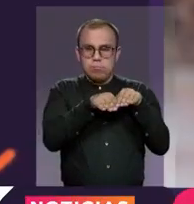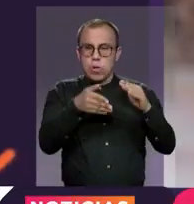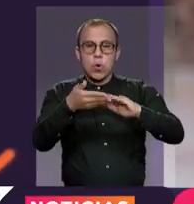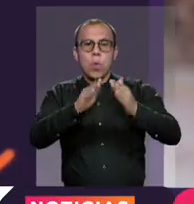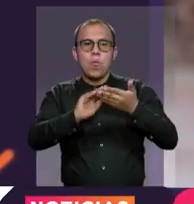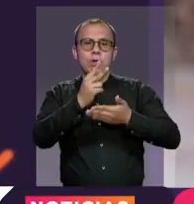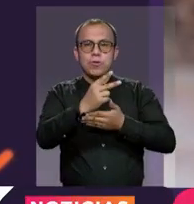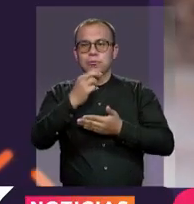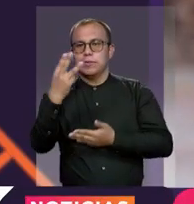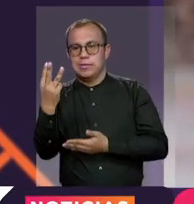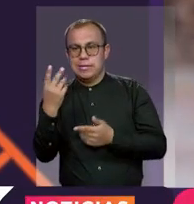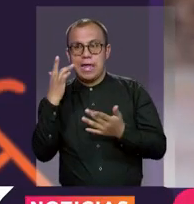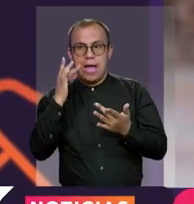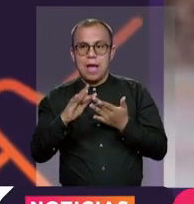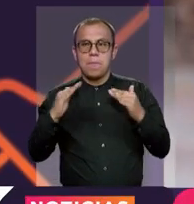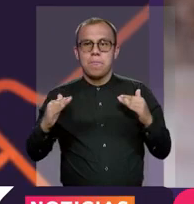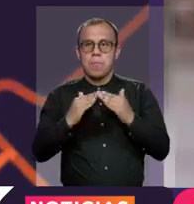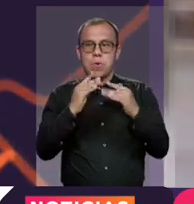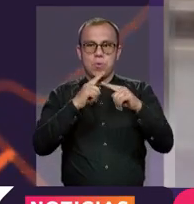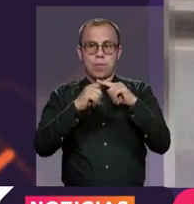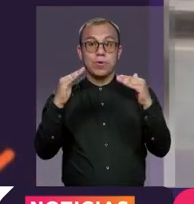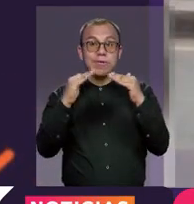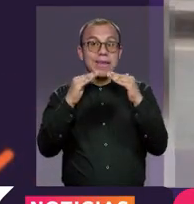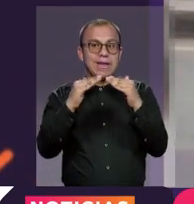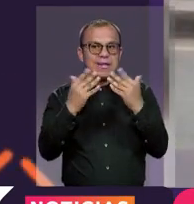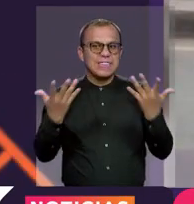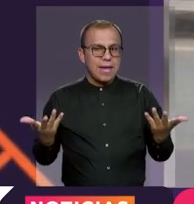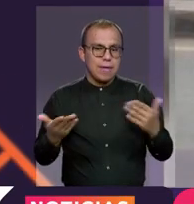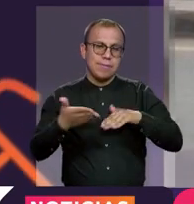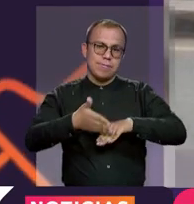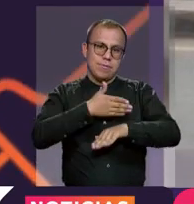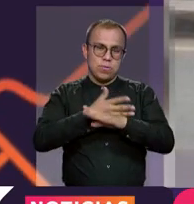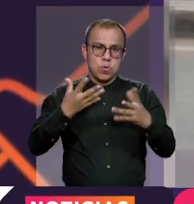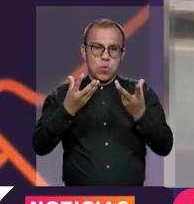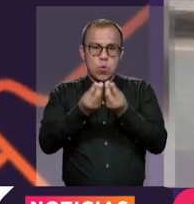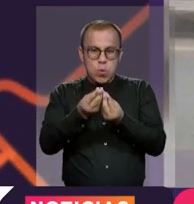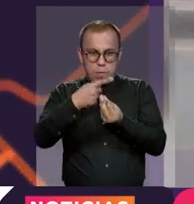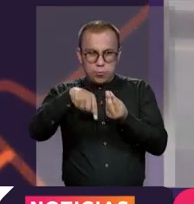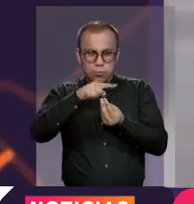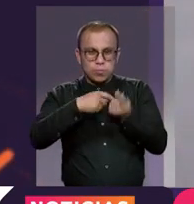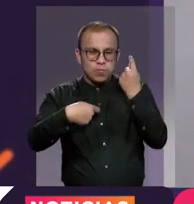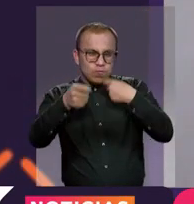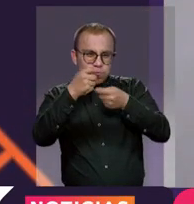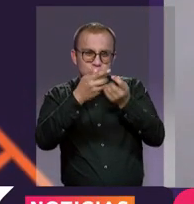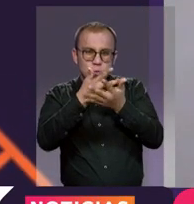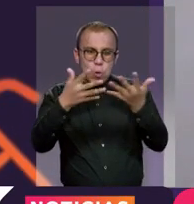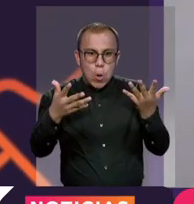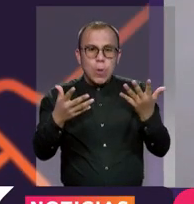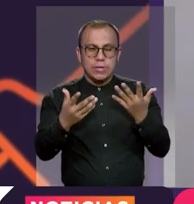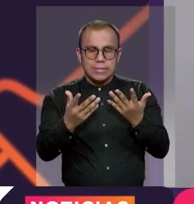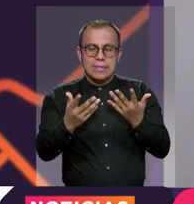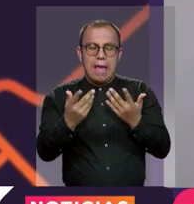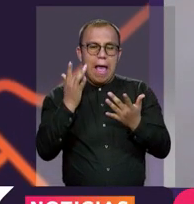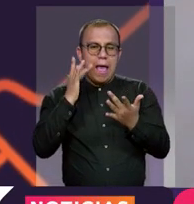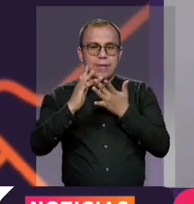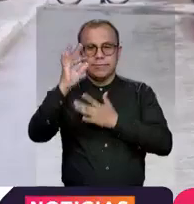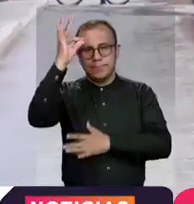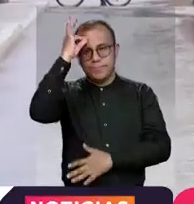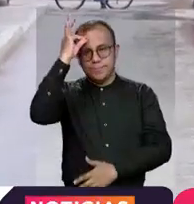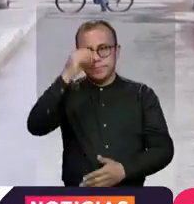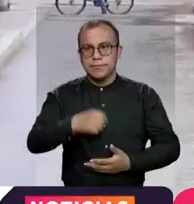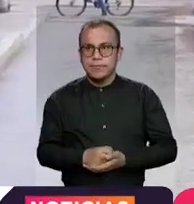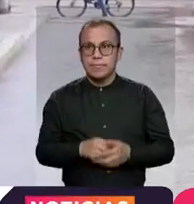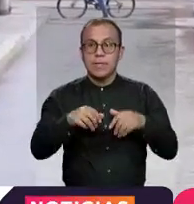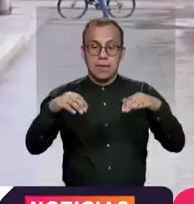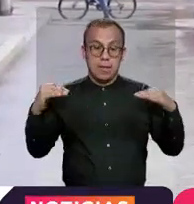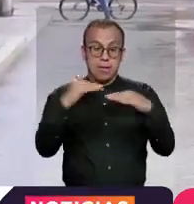2 y 3. Esta parte estuvo bloqueada por una casa donde había presencia de grupos delincuenciales y consumidores de estupefacientes. No es solo